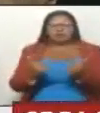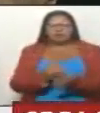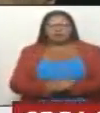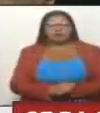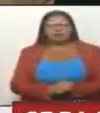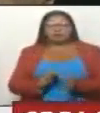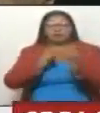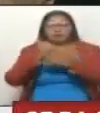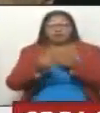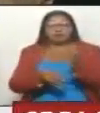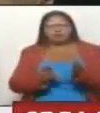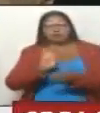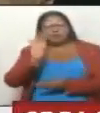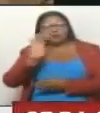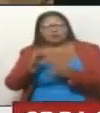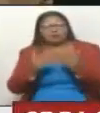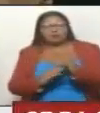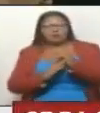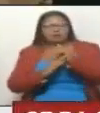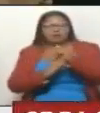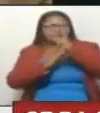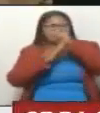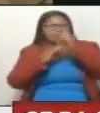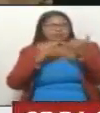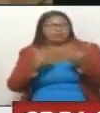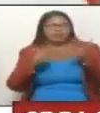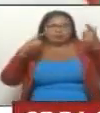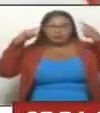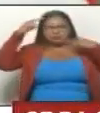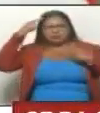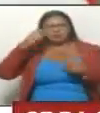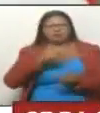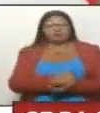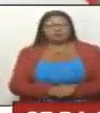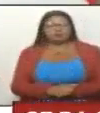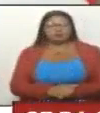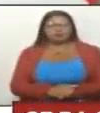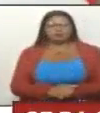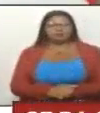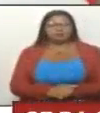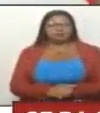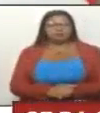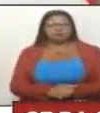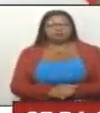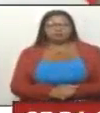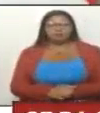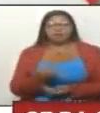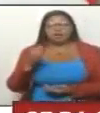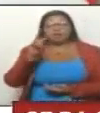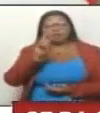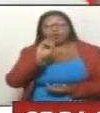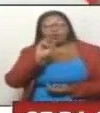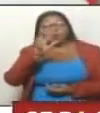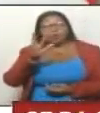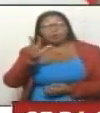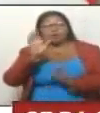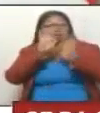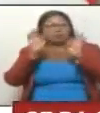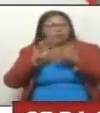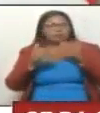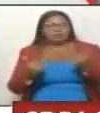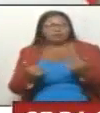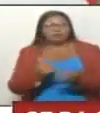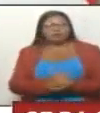de país que liderizaba en aquel entonces el comandante Chávez? Es que habían dos o tres formas. La forma